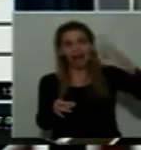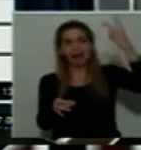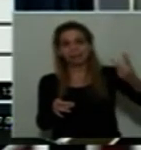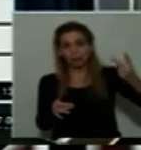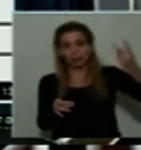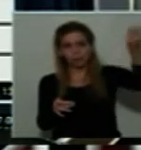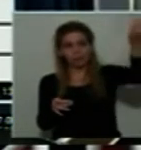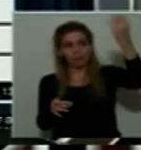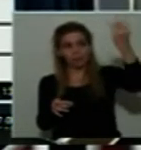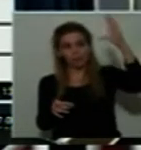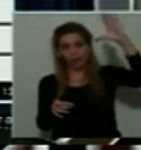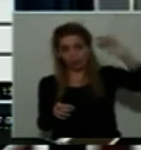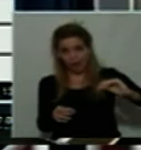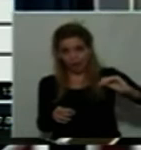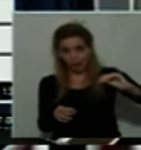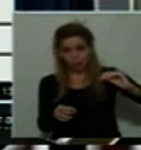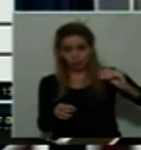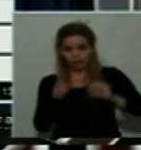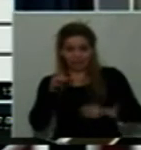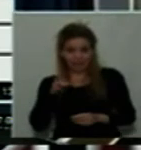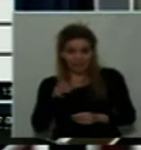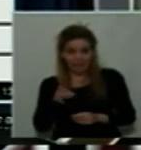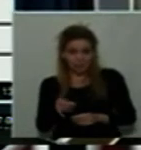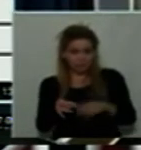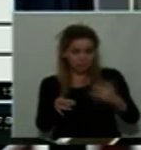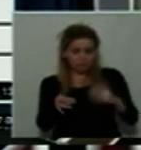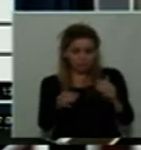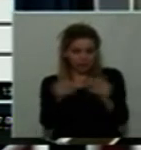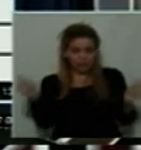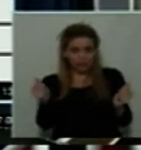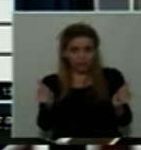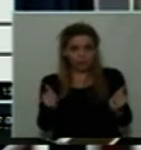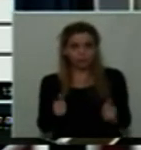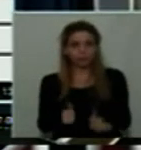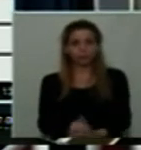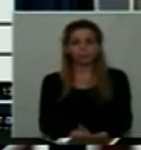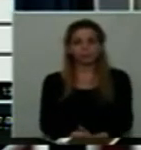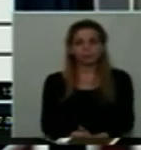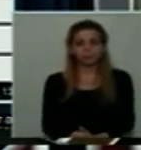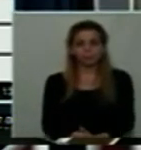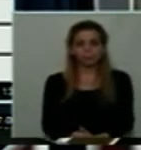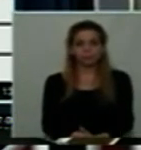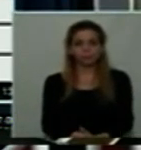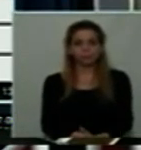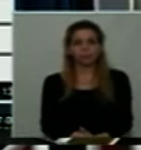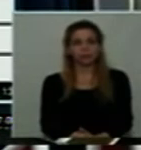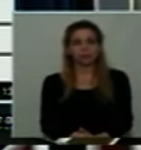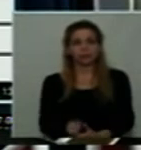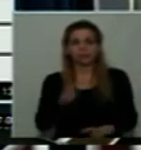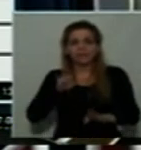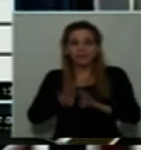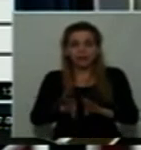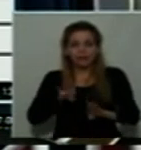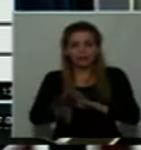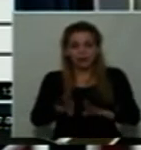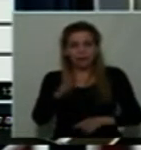subir, debió descender. Debió descender, ni subir ni mantener constante. Hay una equivocación de alguien, ¿no? Hay una equivocación de alguien o el freno no le andaba también,